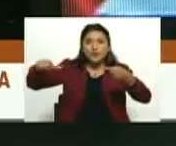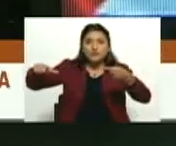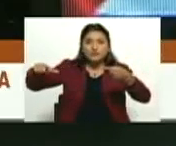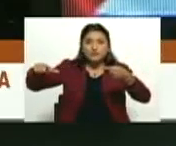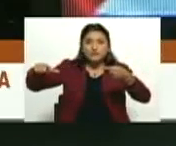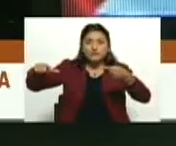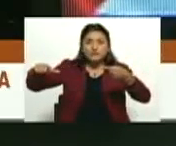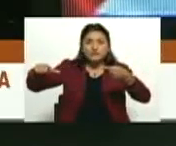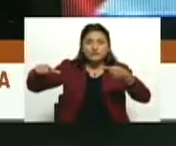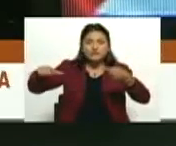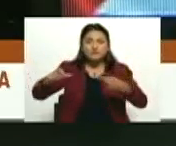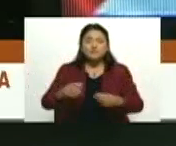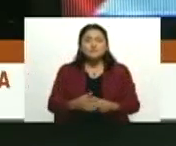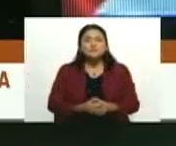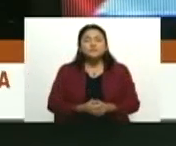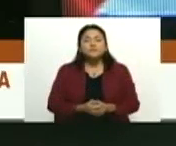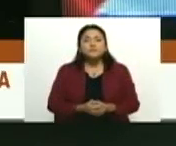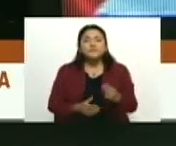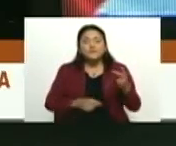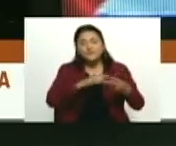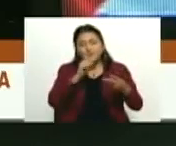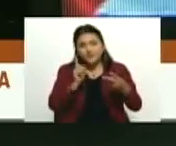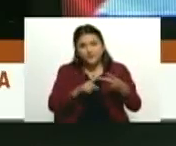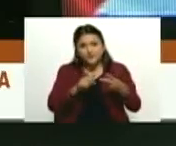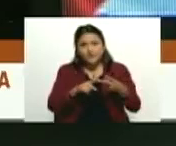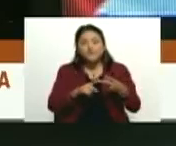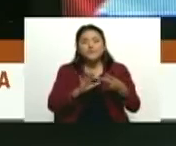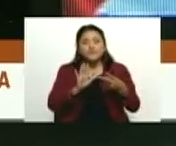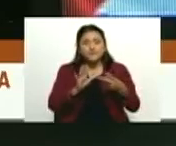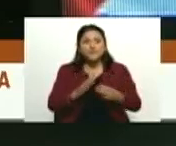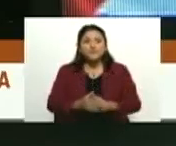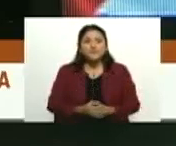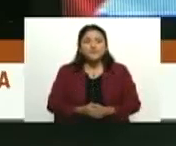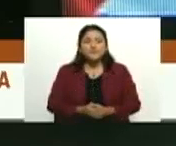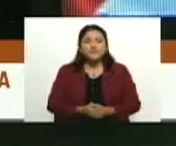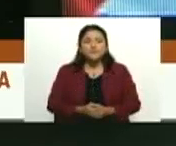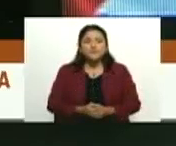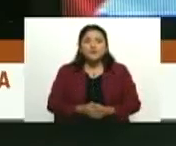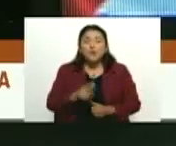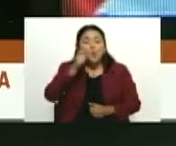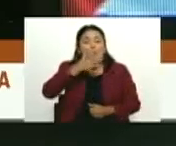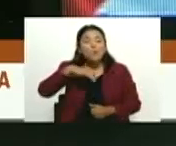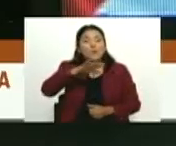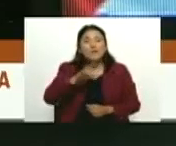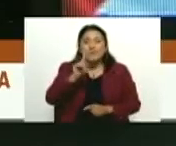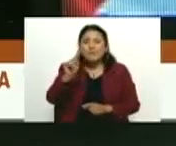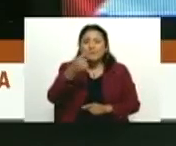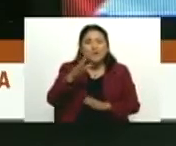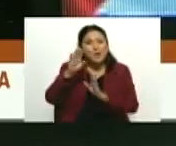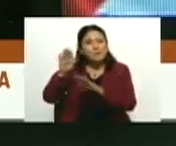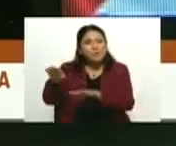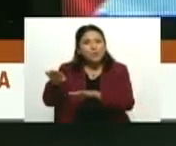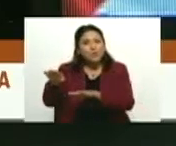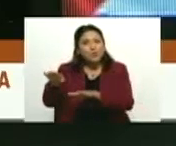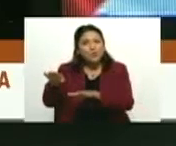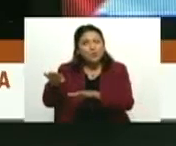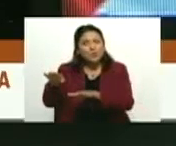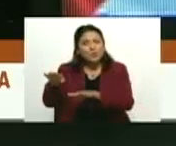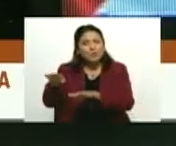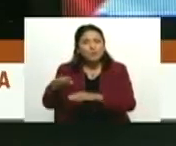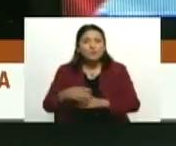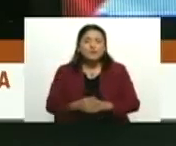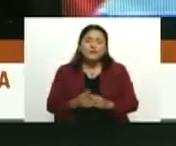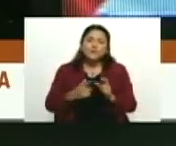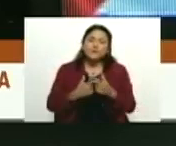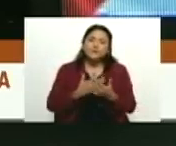más allá de los presidentes complacientes, son los pueblos. Por eso esos movimientos de